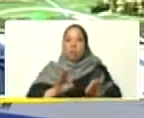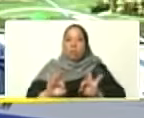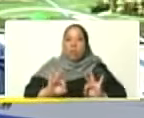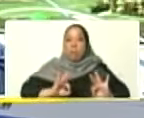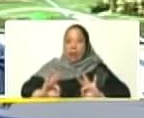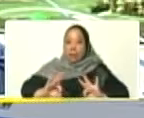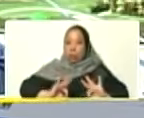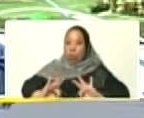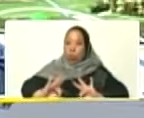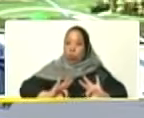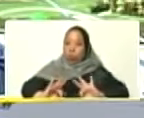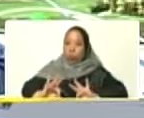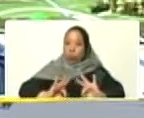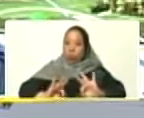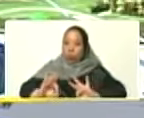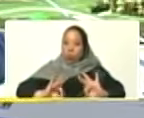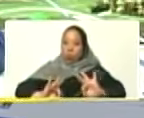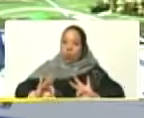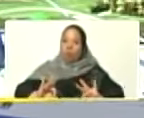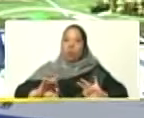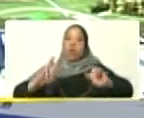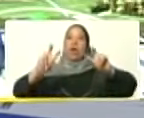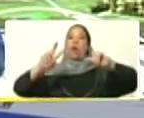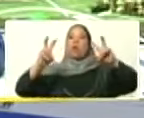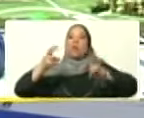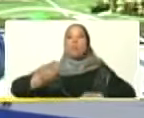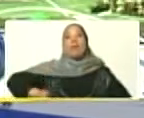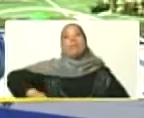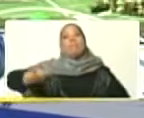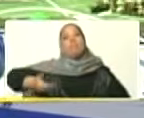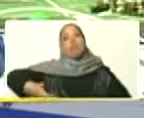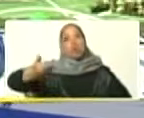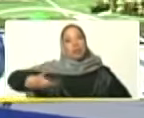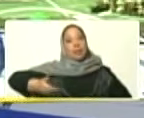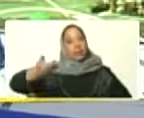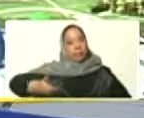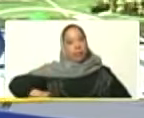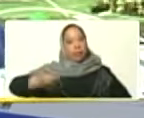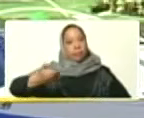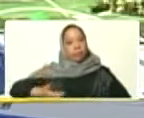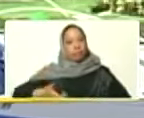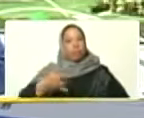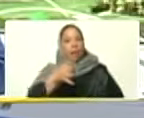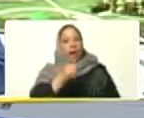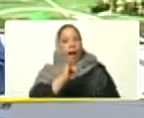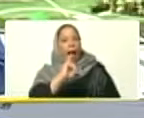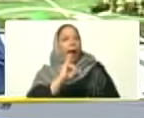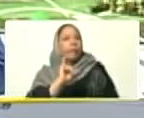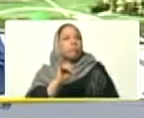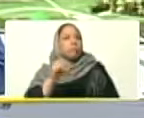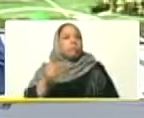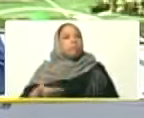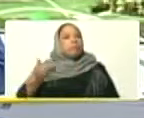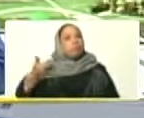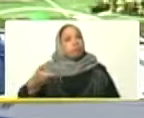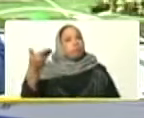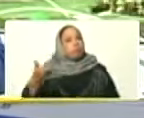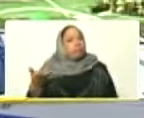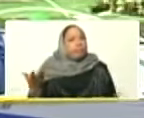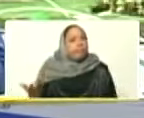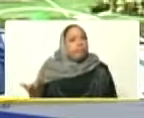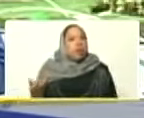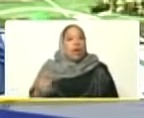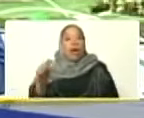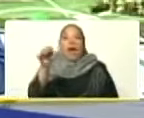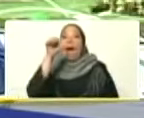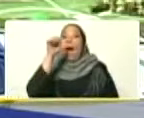de los temas priorizados. ¿Qué temas priorizamos?